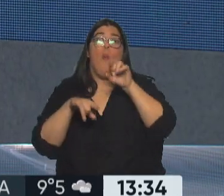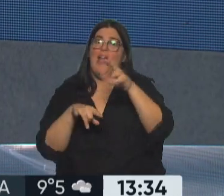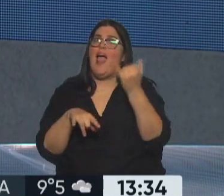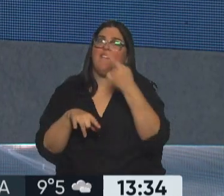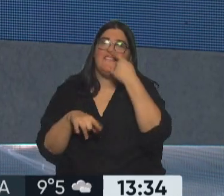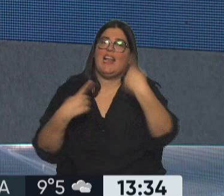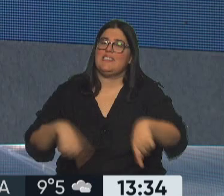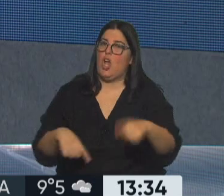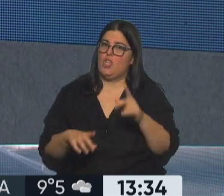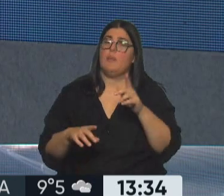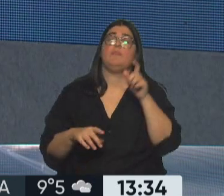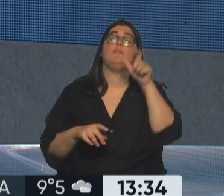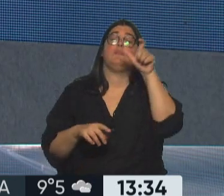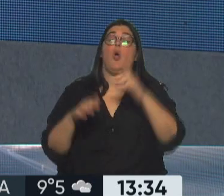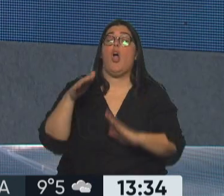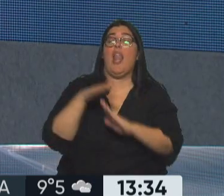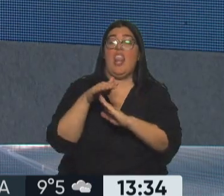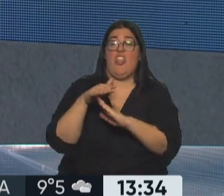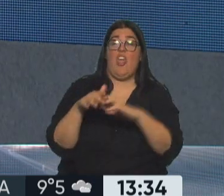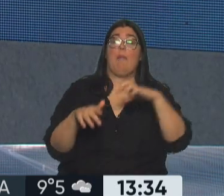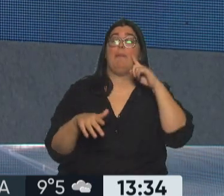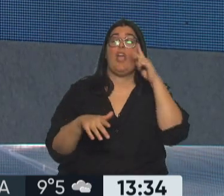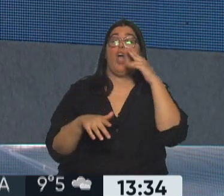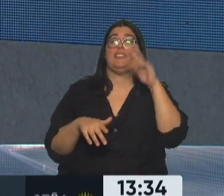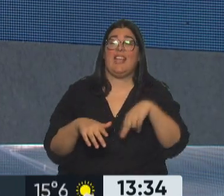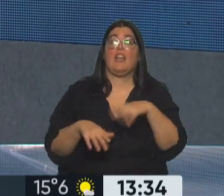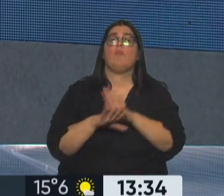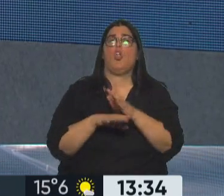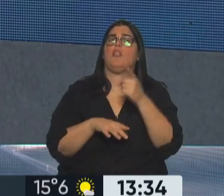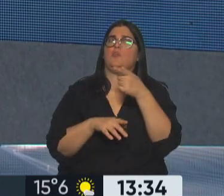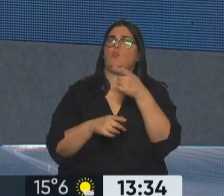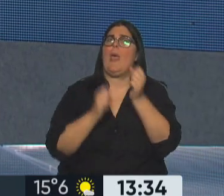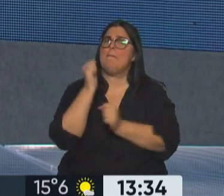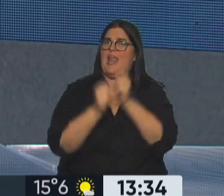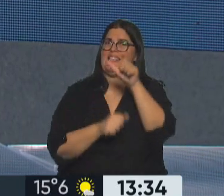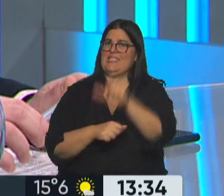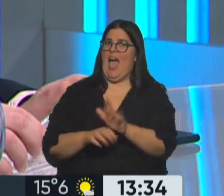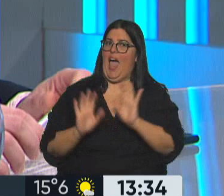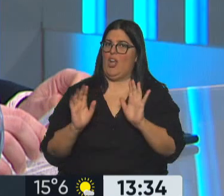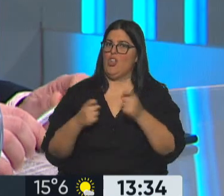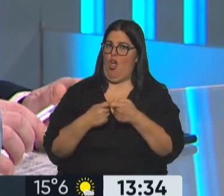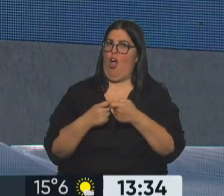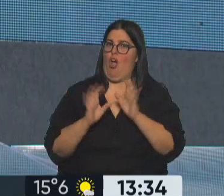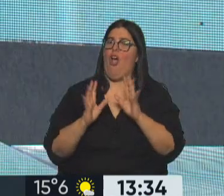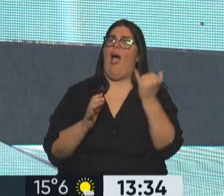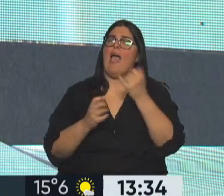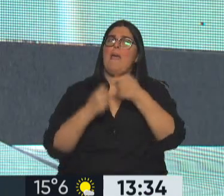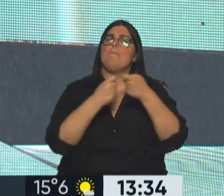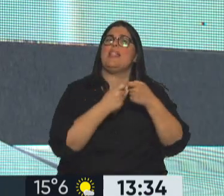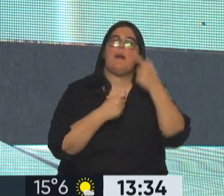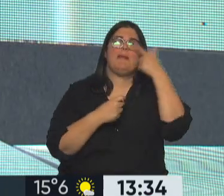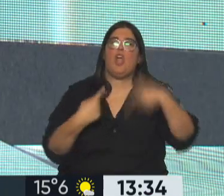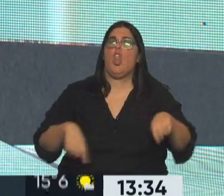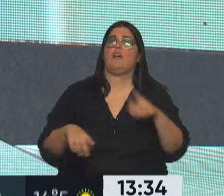era un empresario que tenía negocios, por ejemplo, petroleros, y vamos a ver qué pasa con las cúpulas de esas empresas y qué pasa con